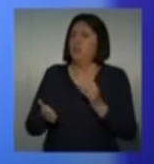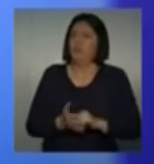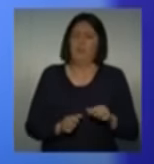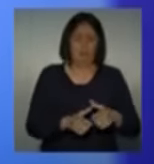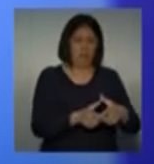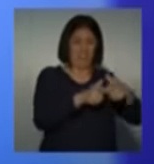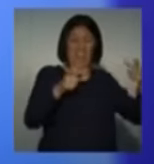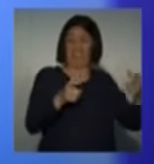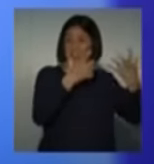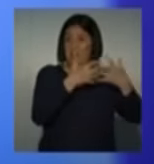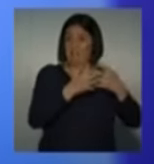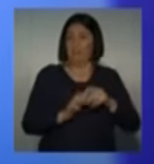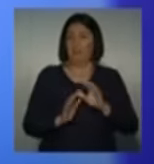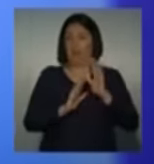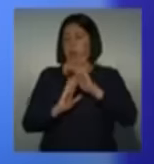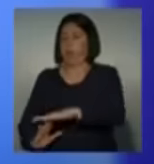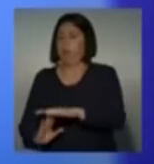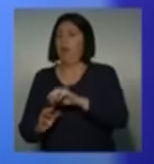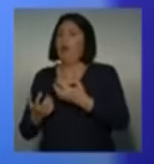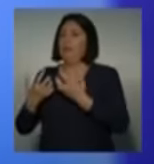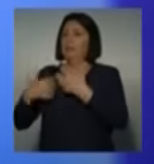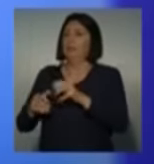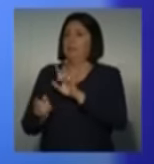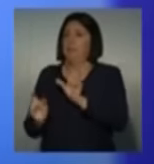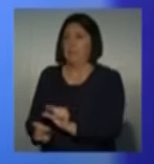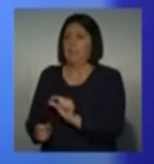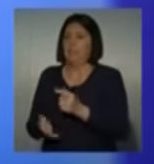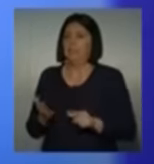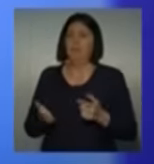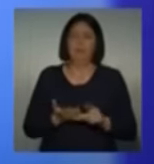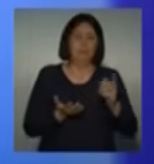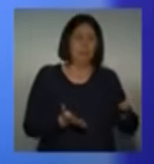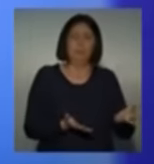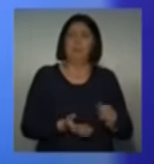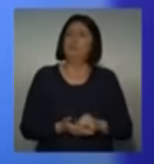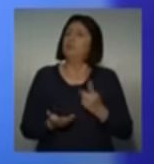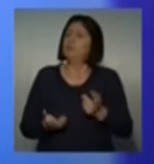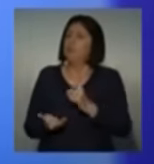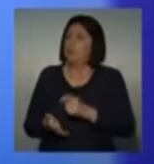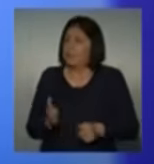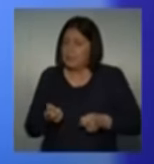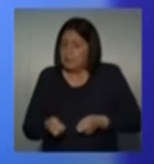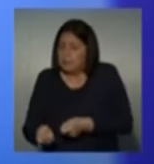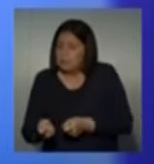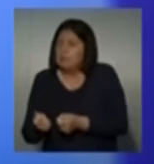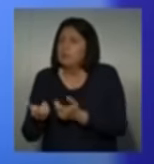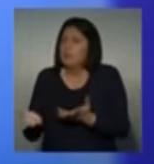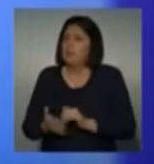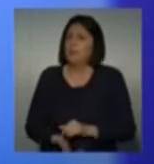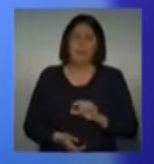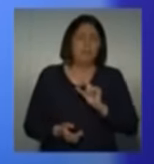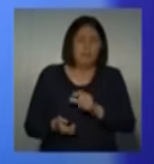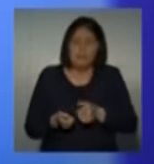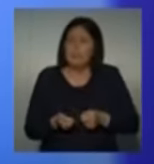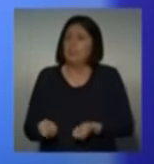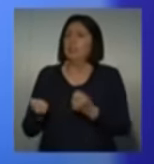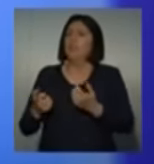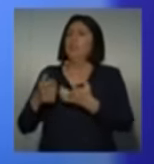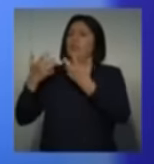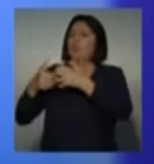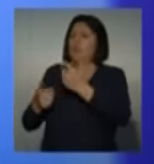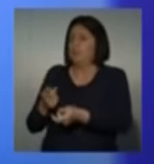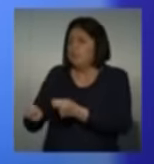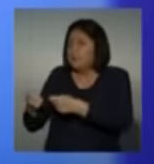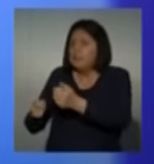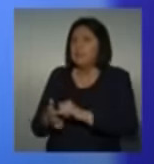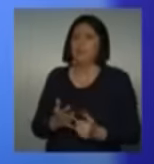los chicos, que sirve a las grandes empresas, pero no sirve para el pequeño productor del agro, para el pequeño industrial de gamarra,